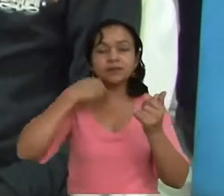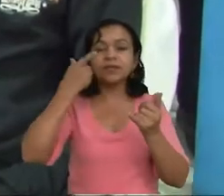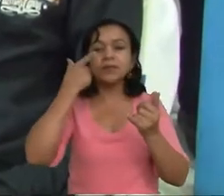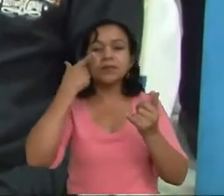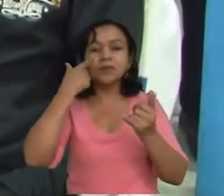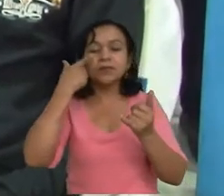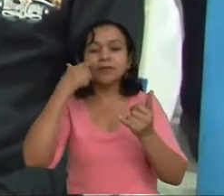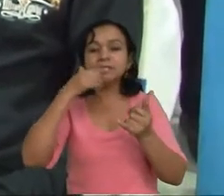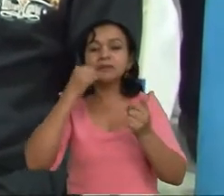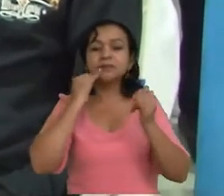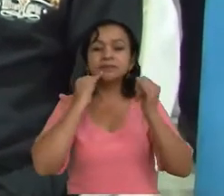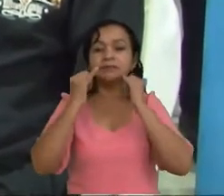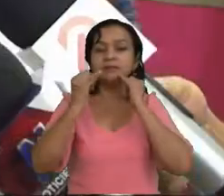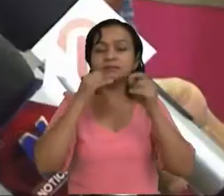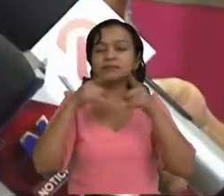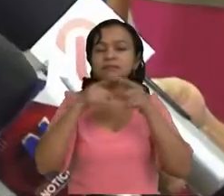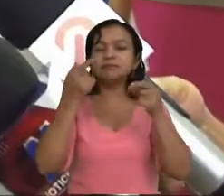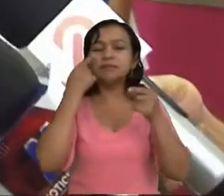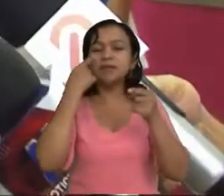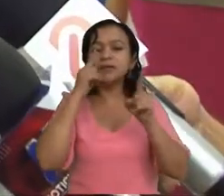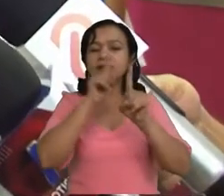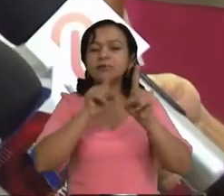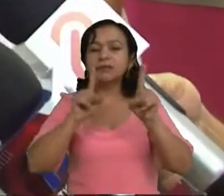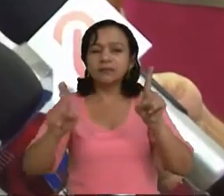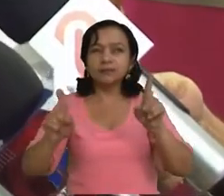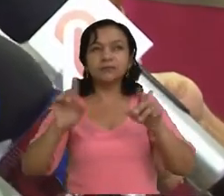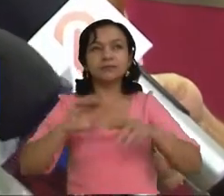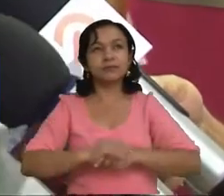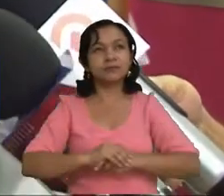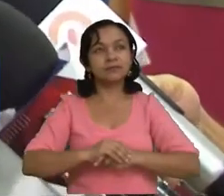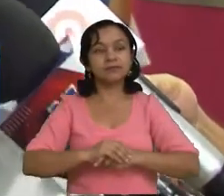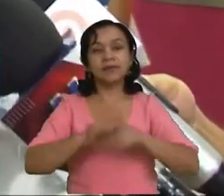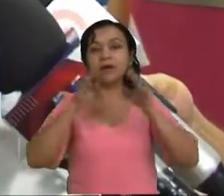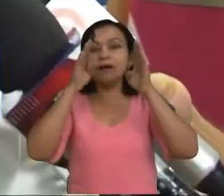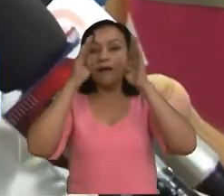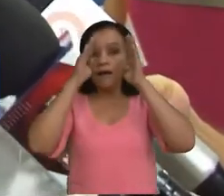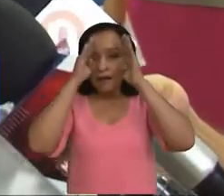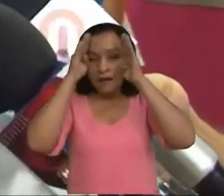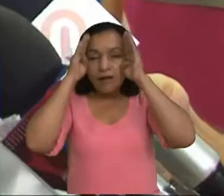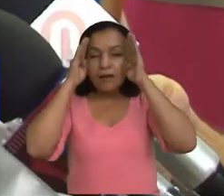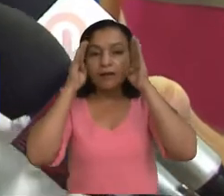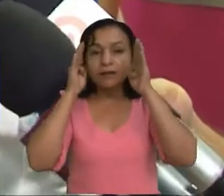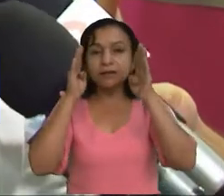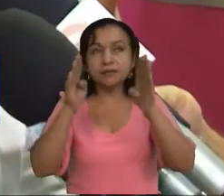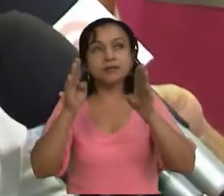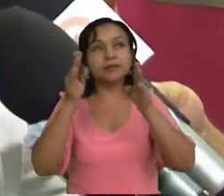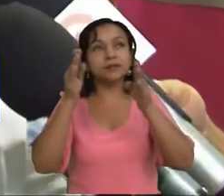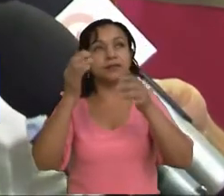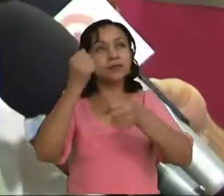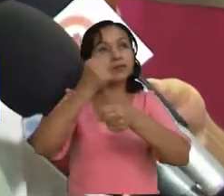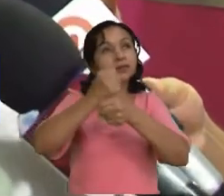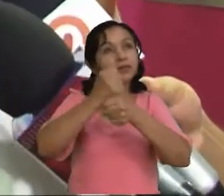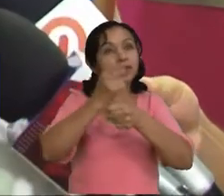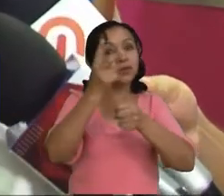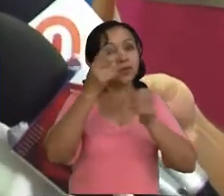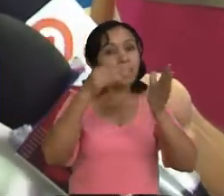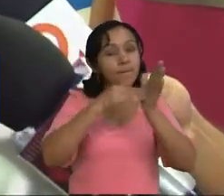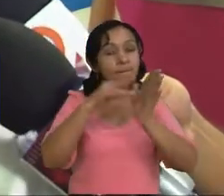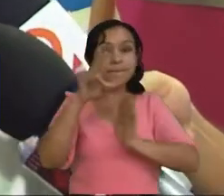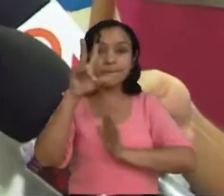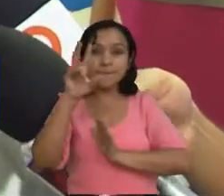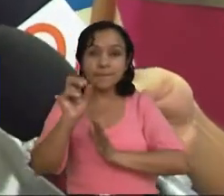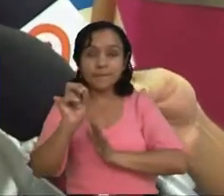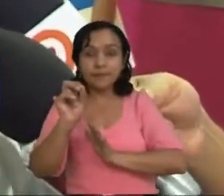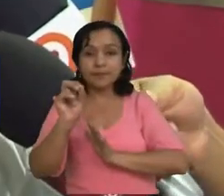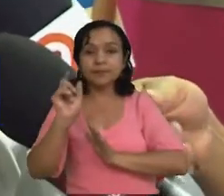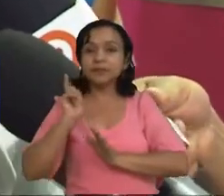de Idiomas de Managua. Y pues atendiendo nuestros ejes y nuestras líneas de trabajo 2020, estamos actualmente